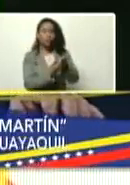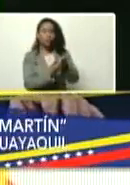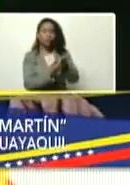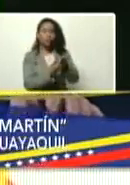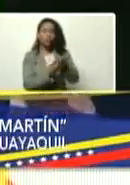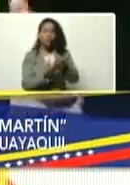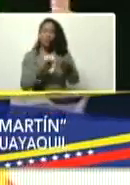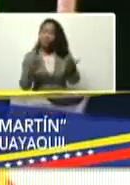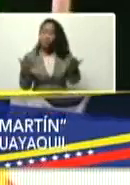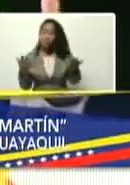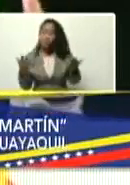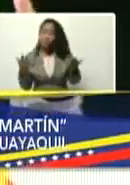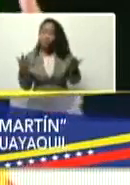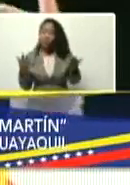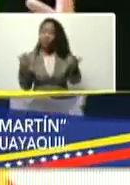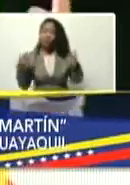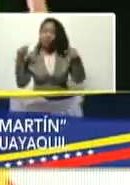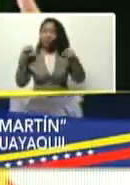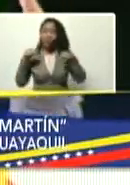Y